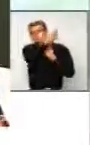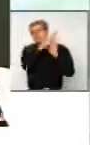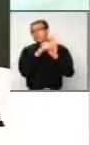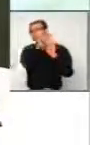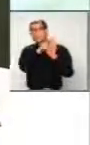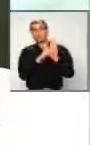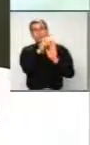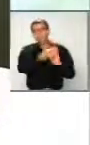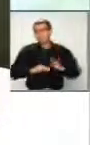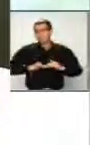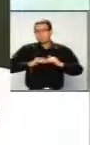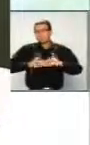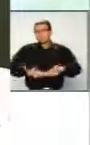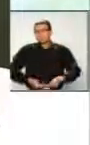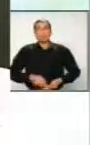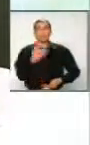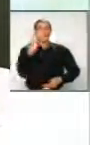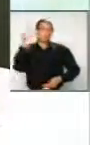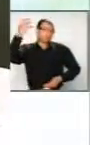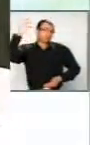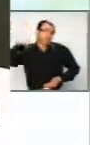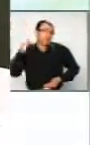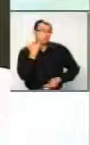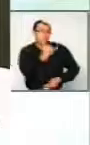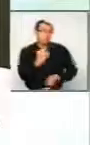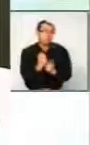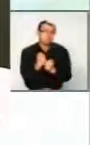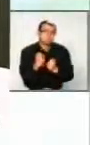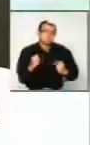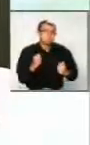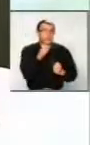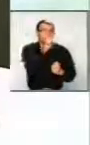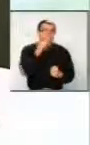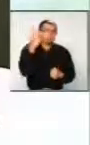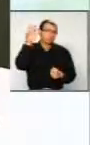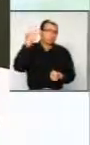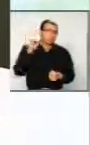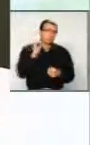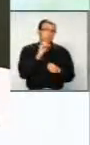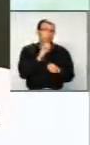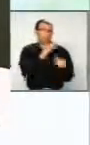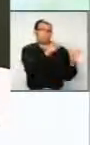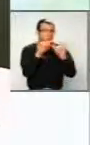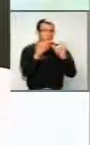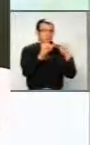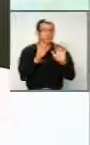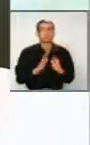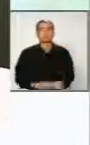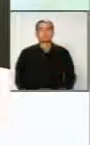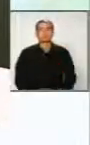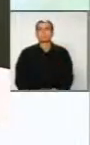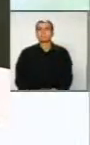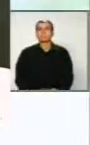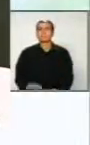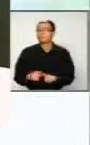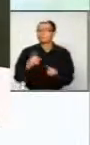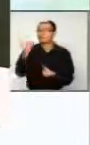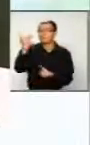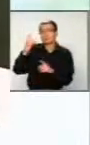así era originalmente a la persona a quien están imitando, ¿cierto? Sin embargo, ¿qué